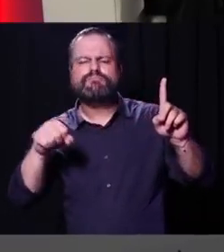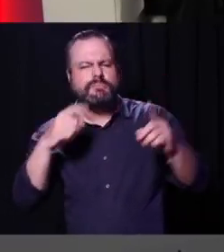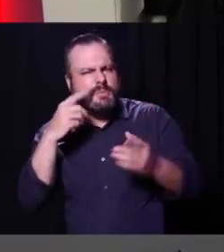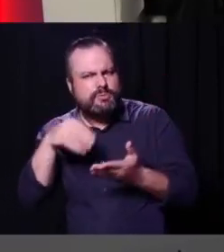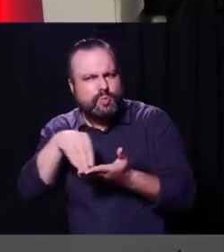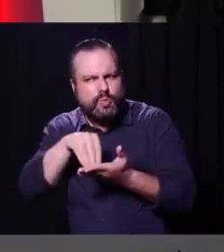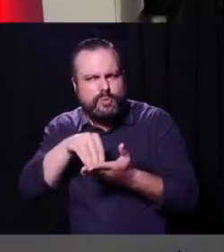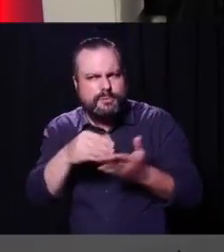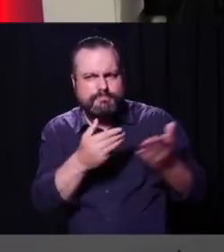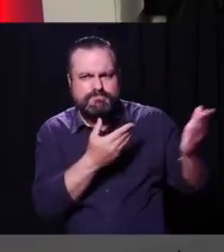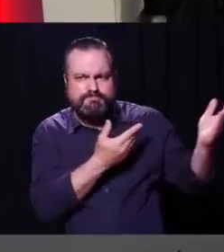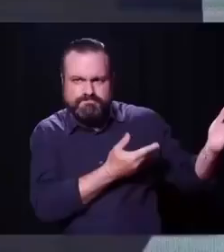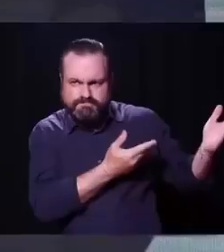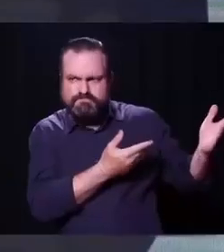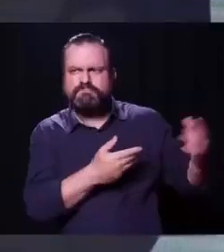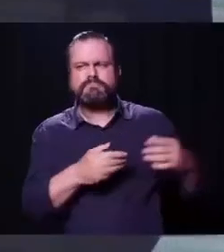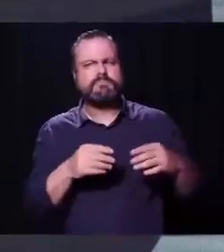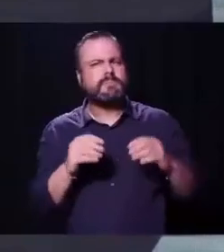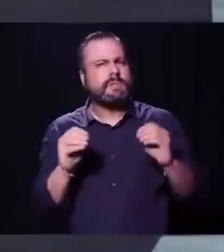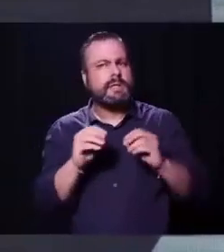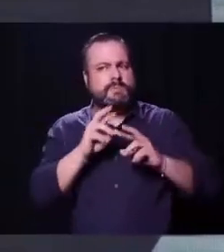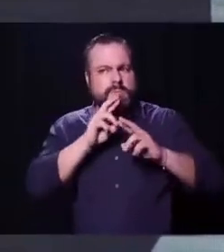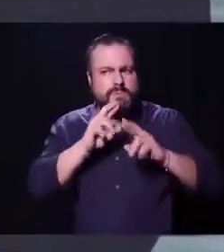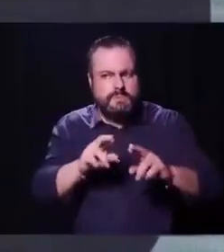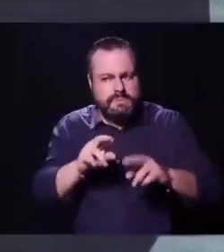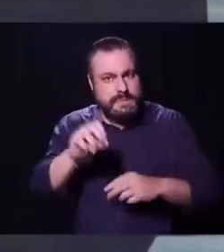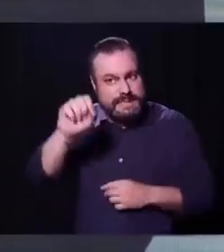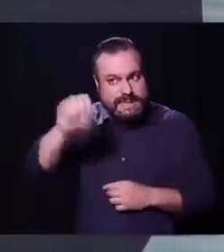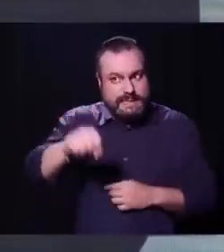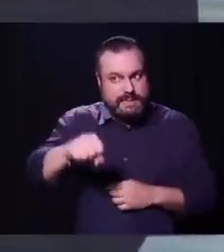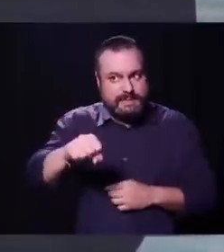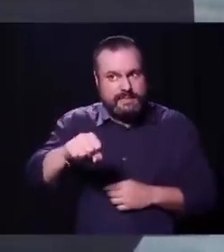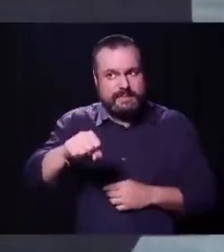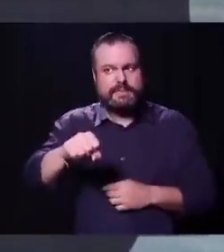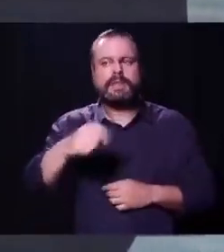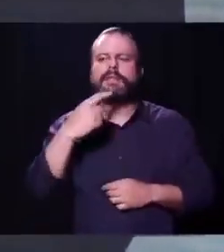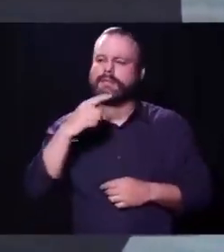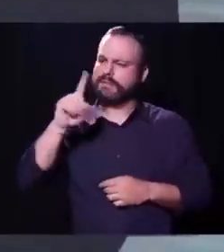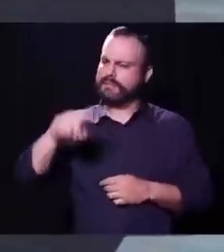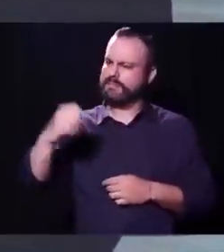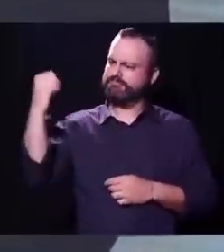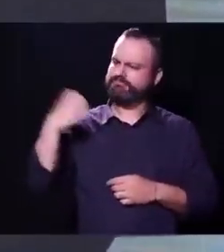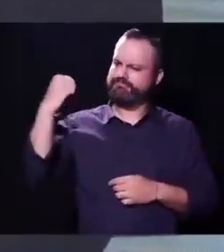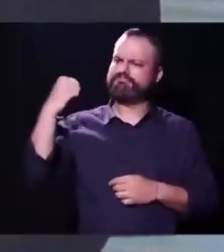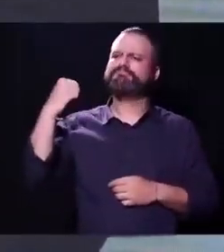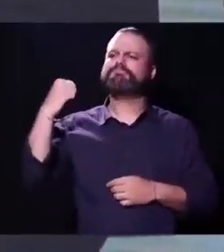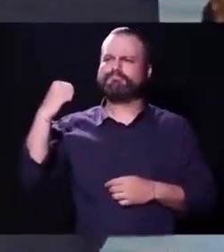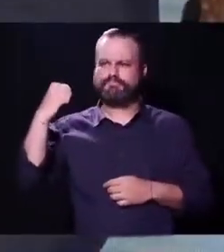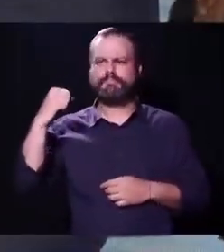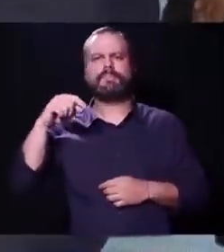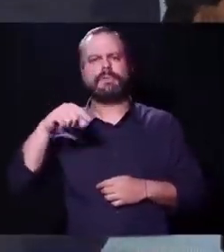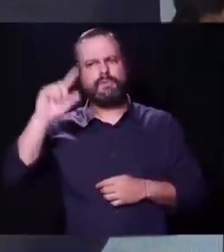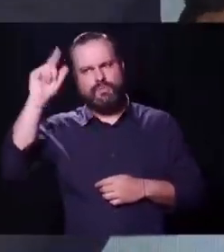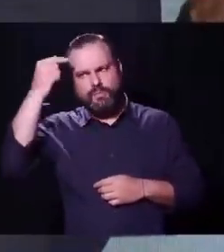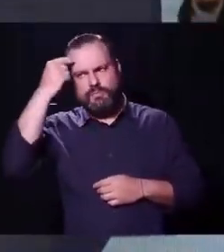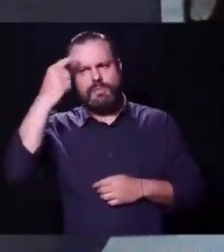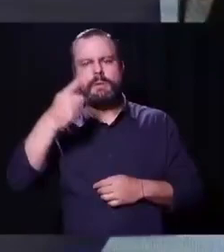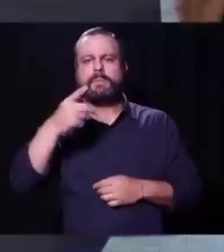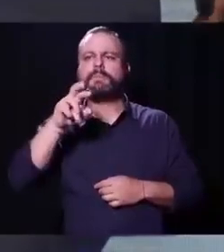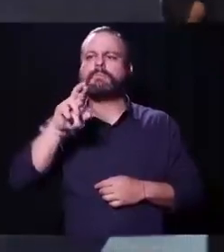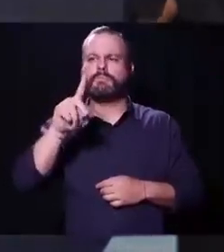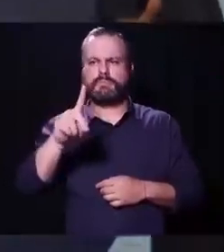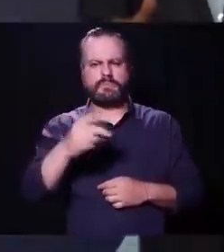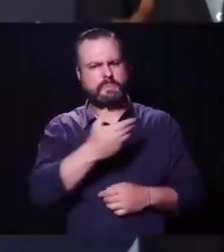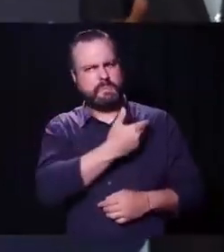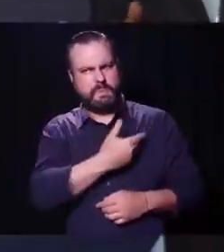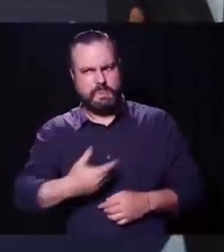no hay otra. O sea, la respuesta es sí, contundentemente sí. Nosotros, gobierno PRD, presidente